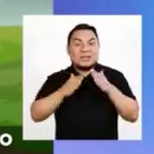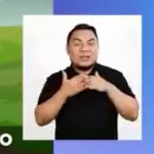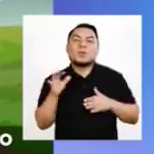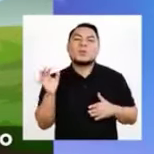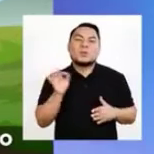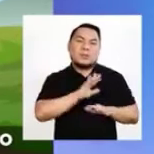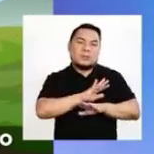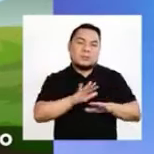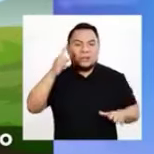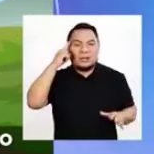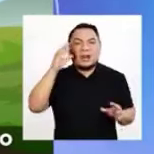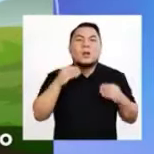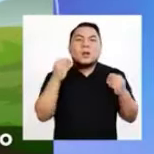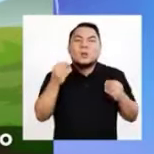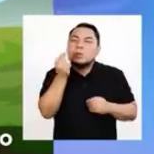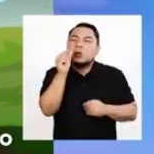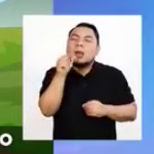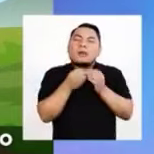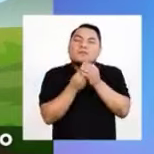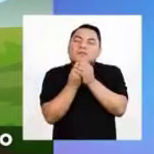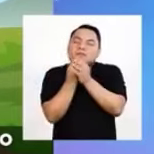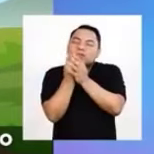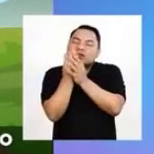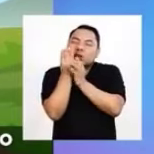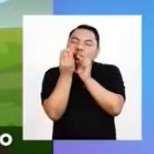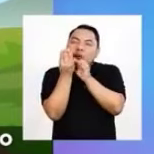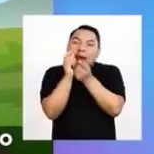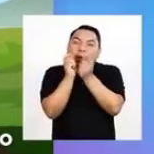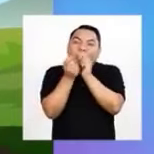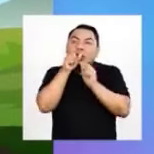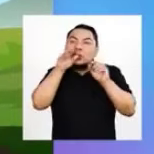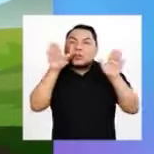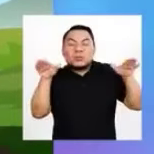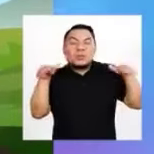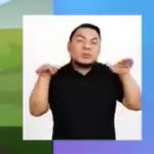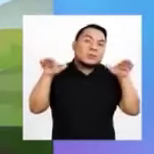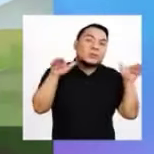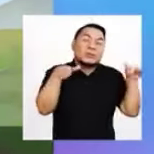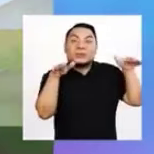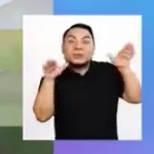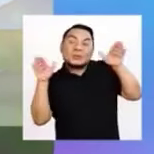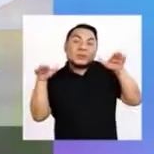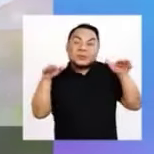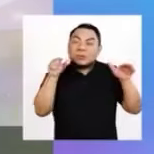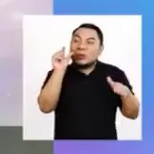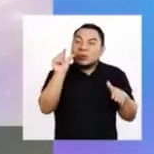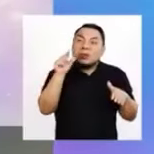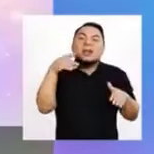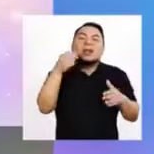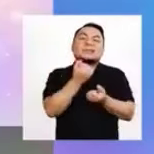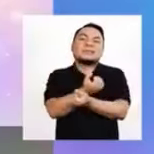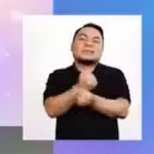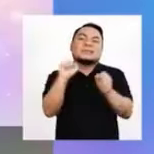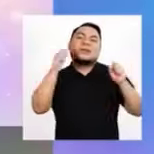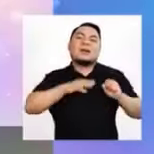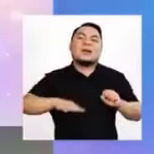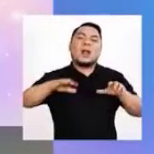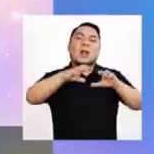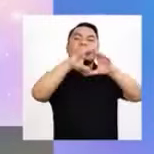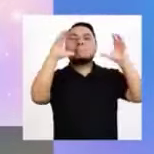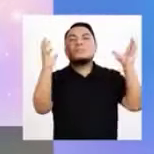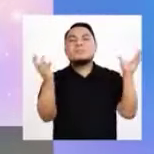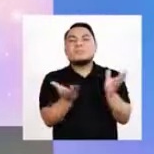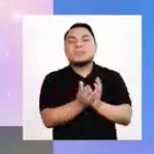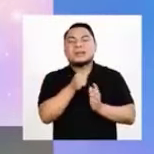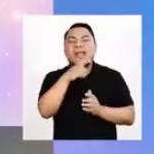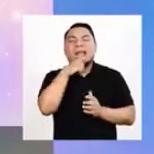quechuas nunca olvidan cómo una pequeña flor del desierto y su transformación en colibrí salvó